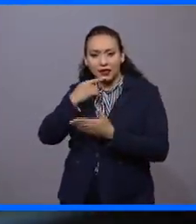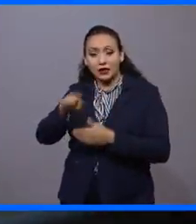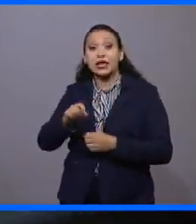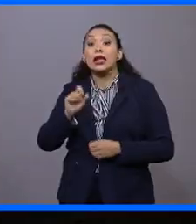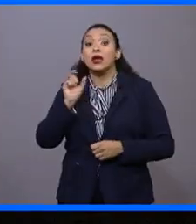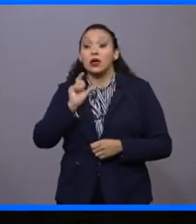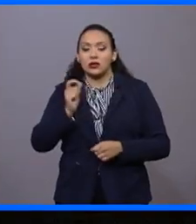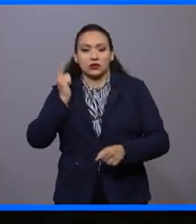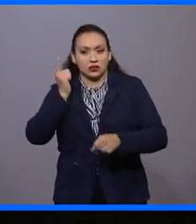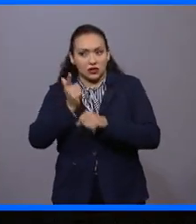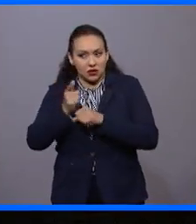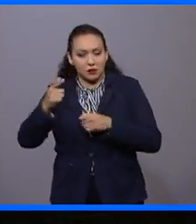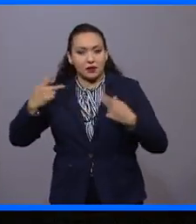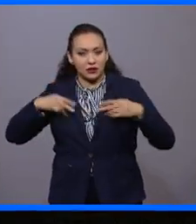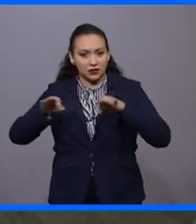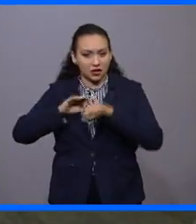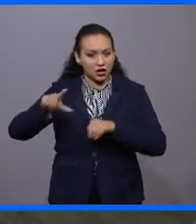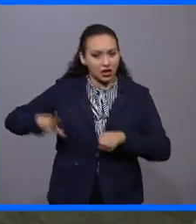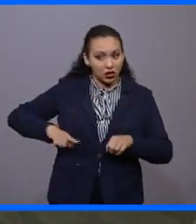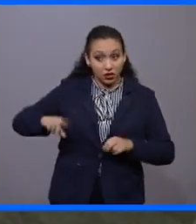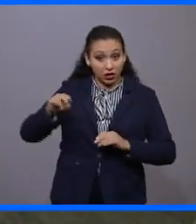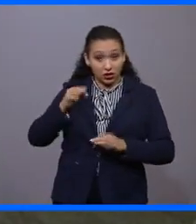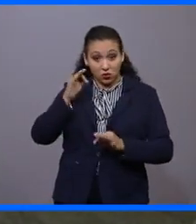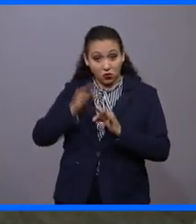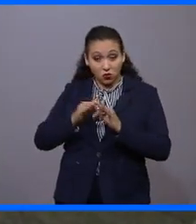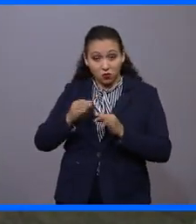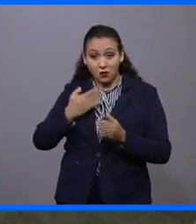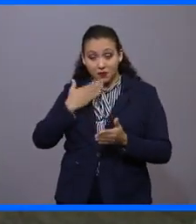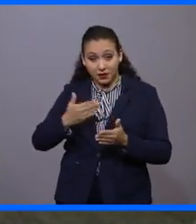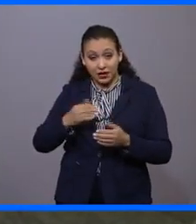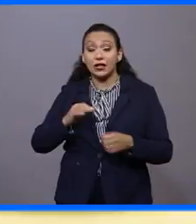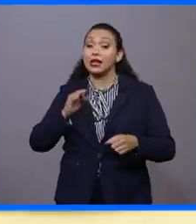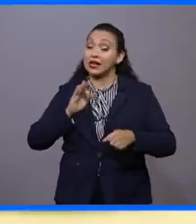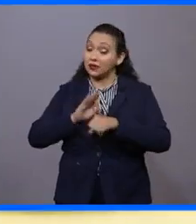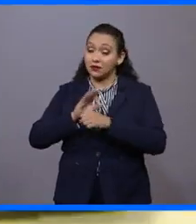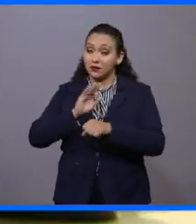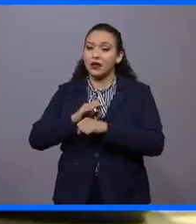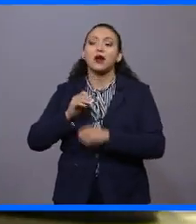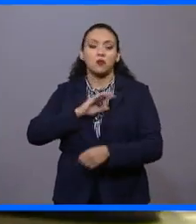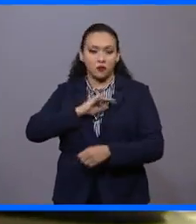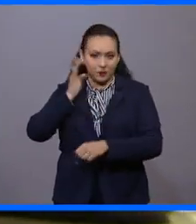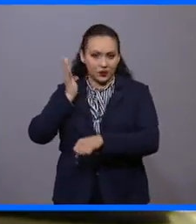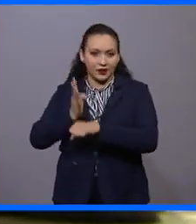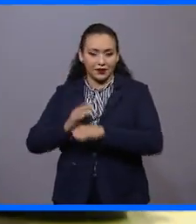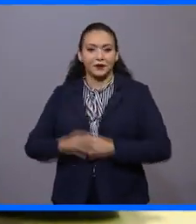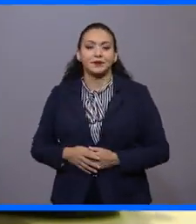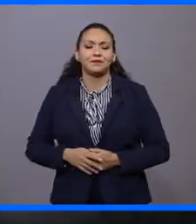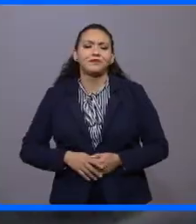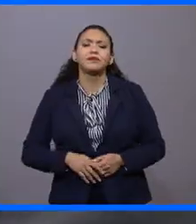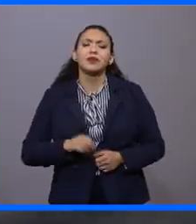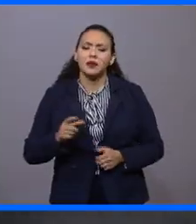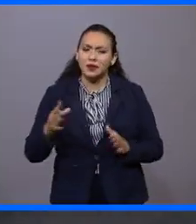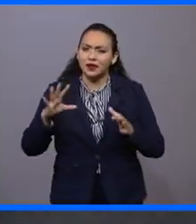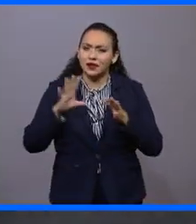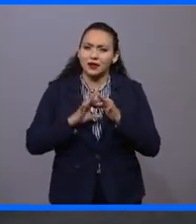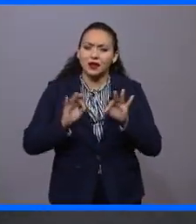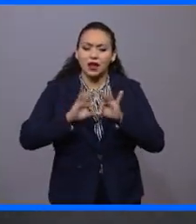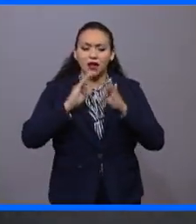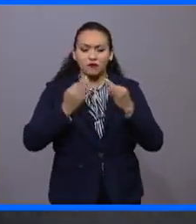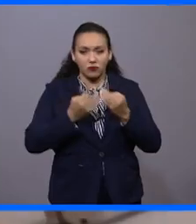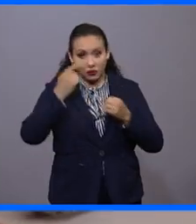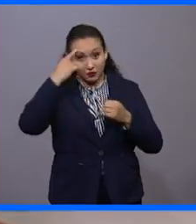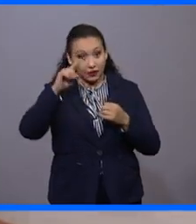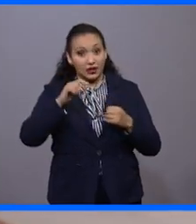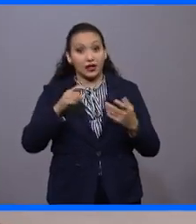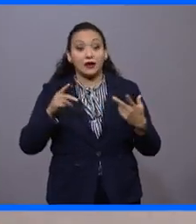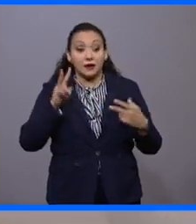sancionar a los servidores públicos que incumplan con las sentencias de amparo. Asimismo, define con las formas de garantía del interés fiscal